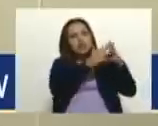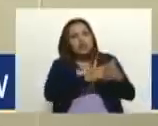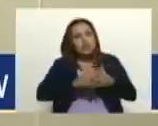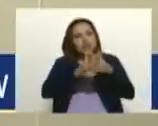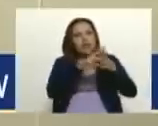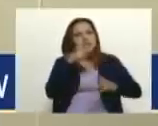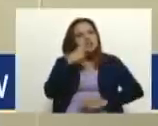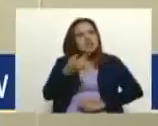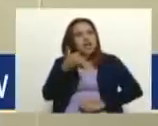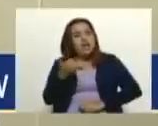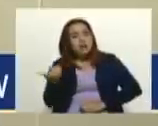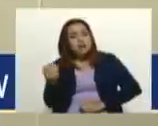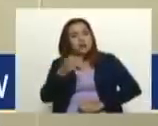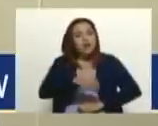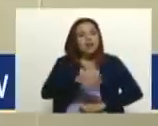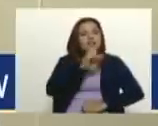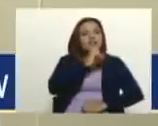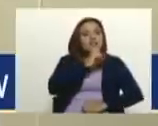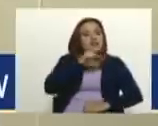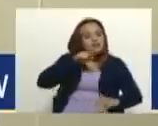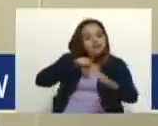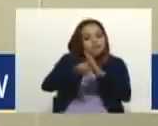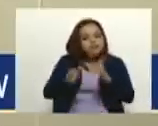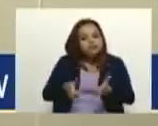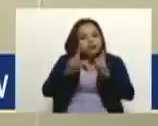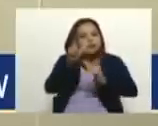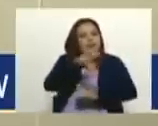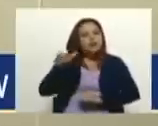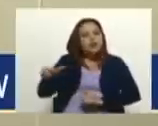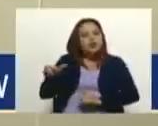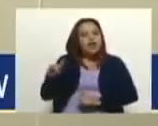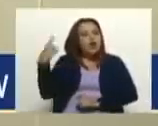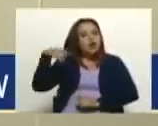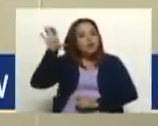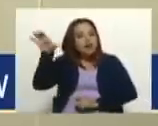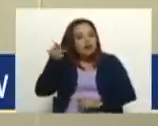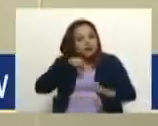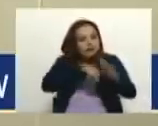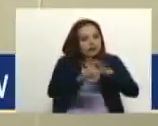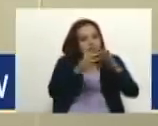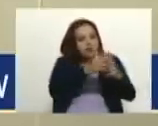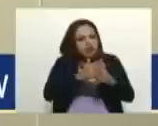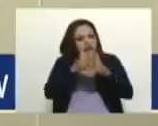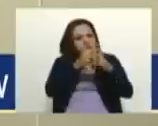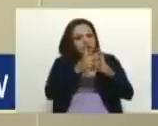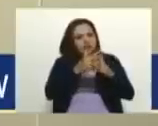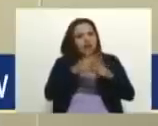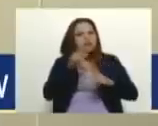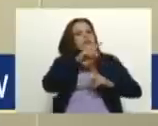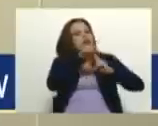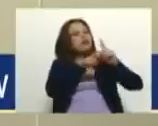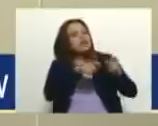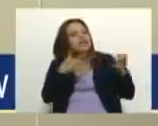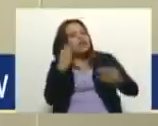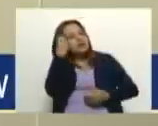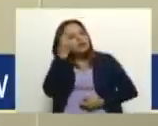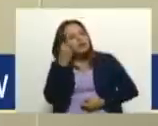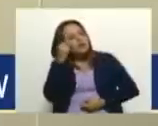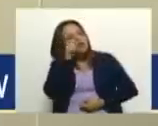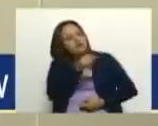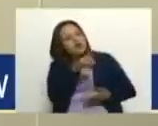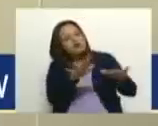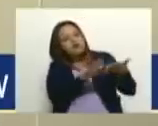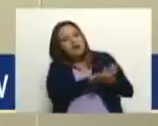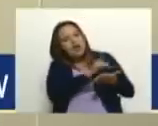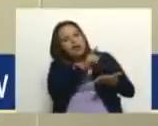a agudizar más el asilo de inmigrante. La pregunta sería, ¿qué conclusión o qué análisis le da usted a